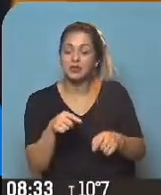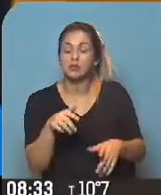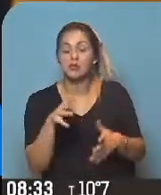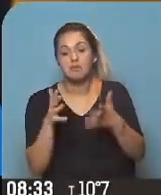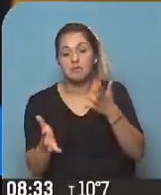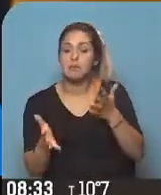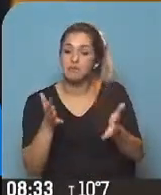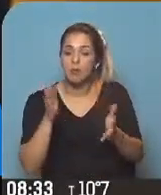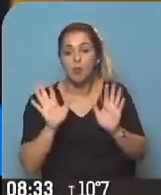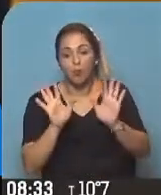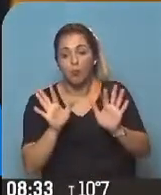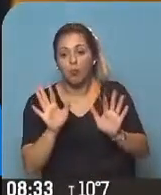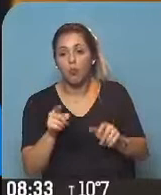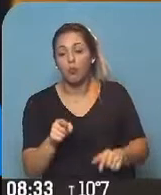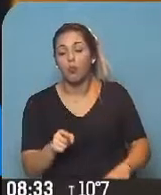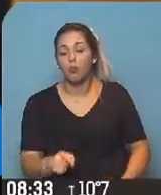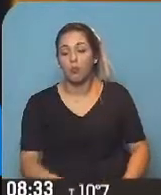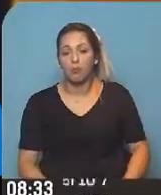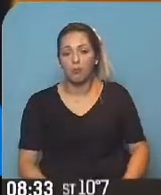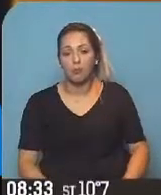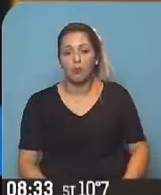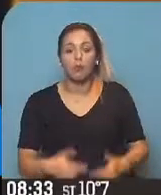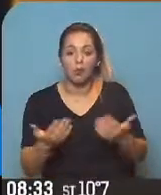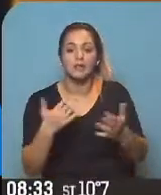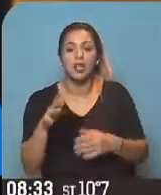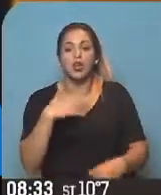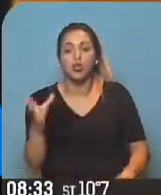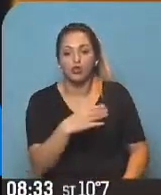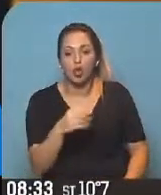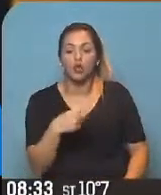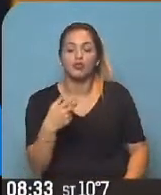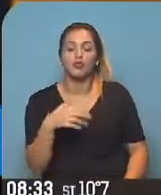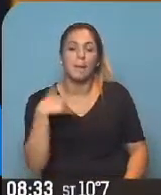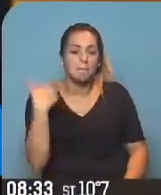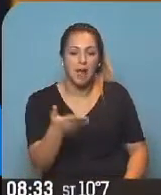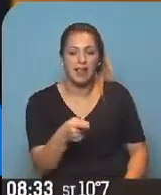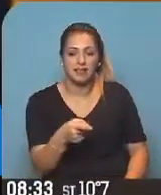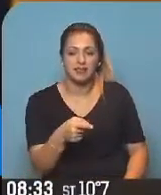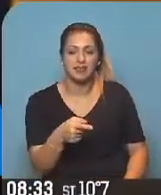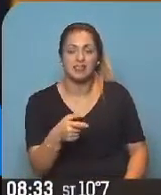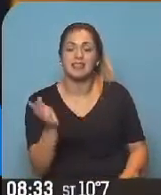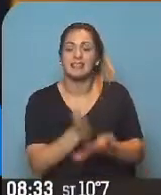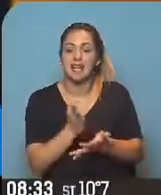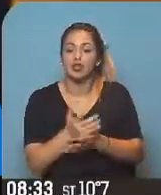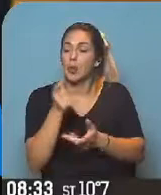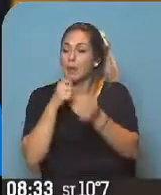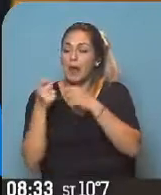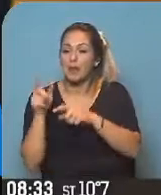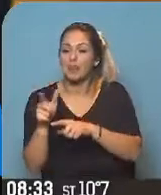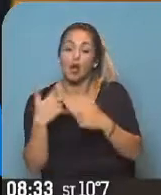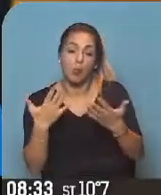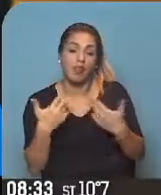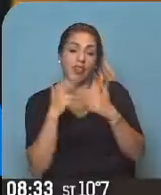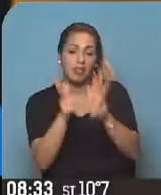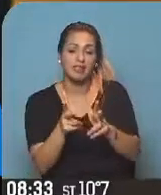digamos los que a todos los que están afectados por este derecho de exportación pueden decir